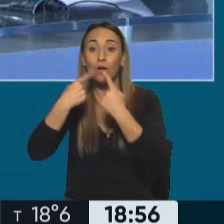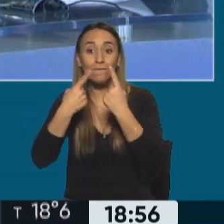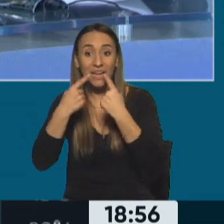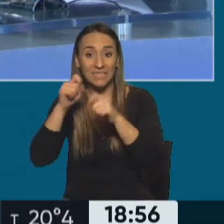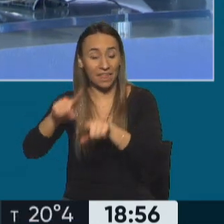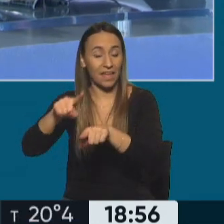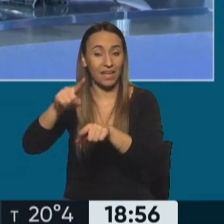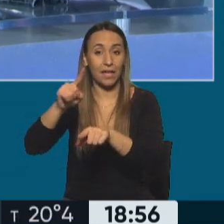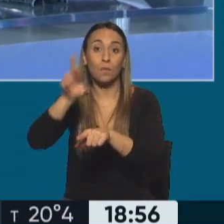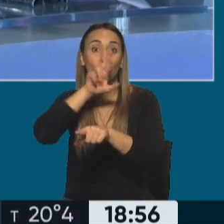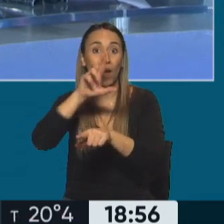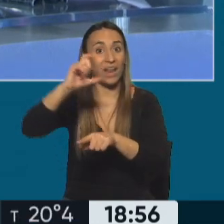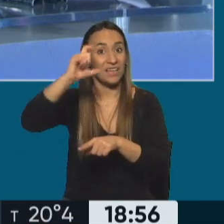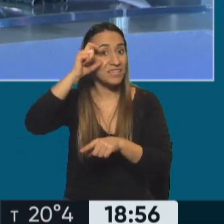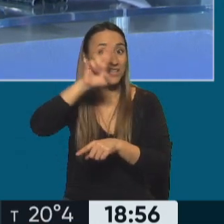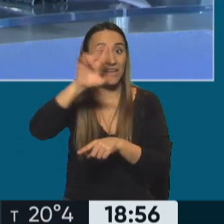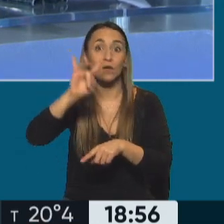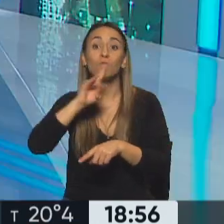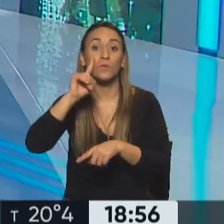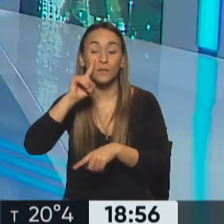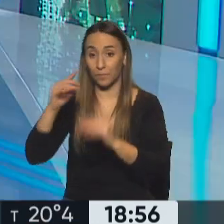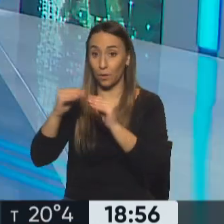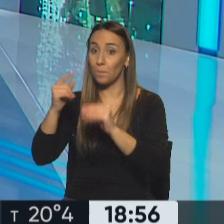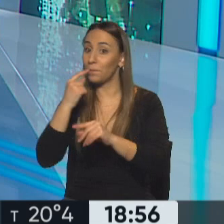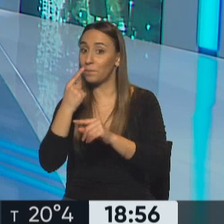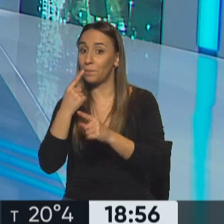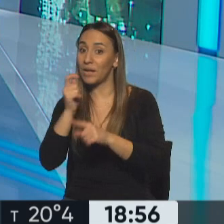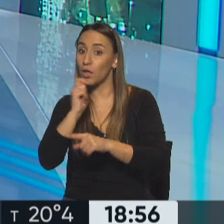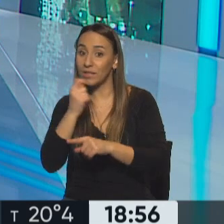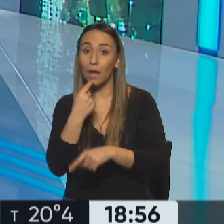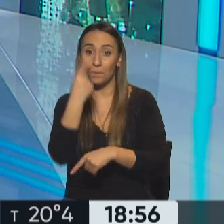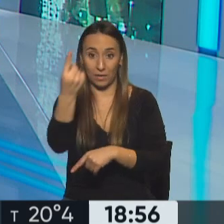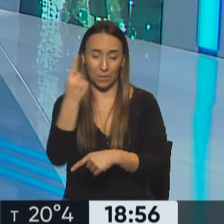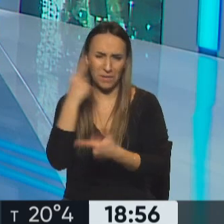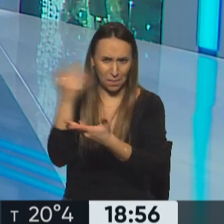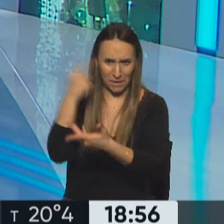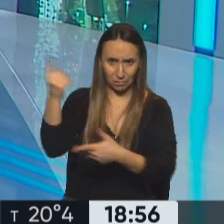Gabriela Cerruti, la vocera, le pregunta. Vamos al video.